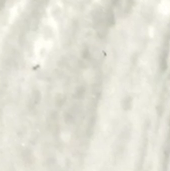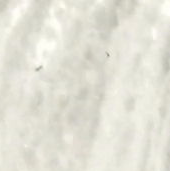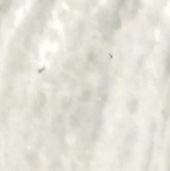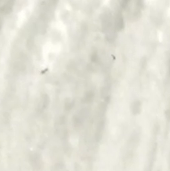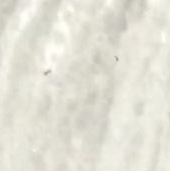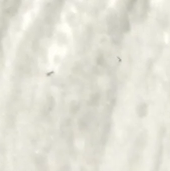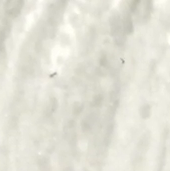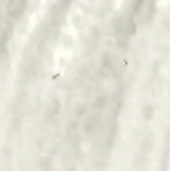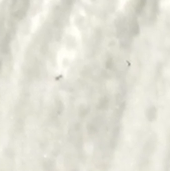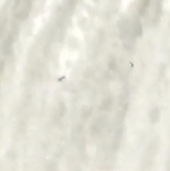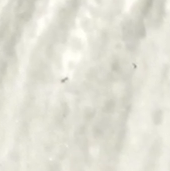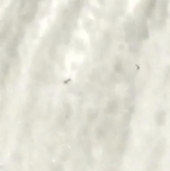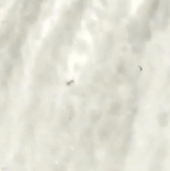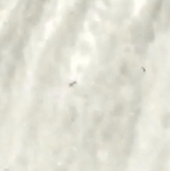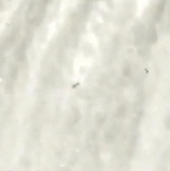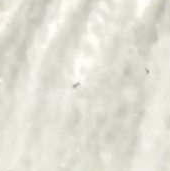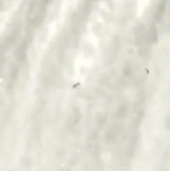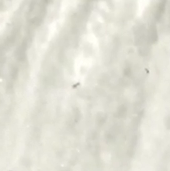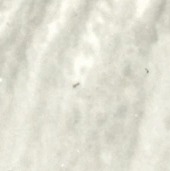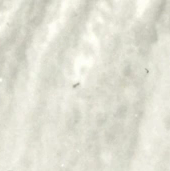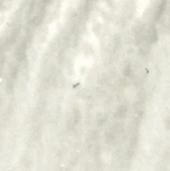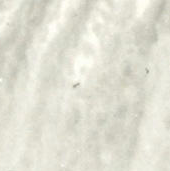edad Noticias